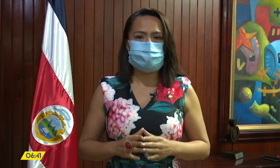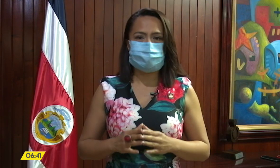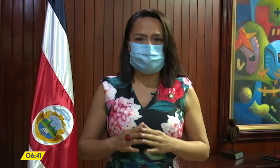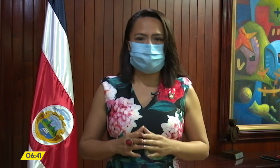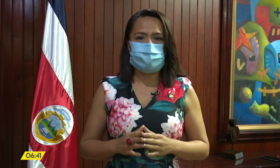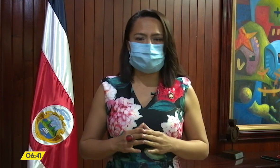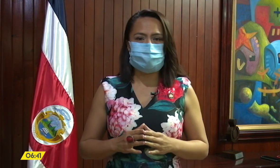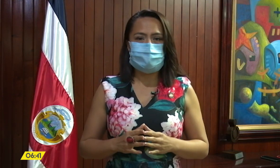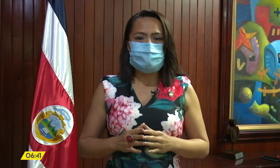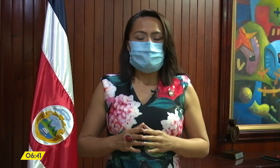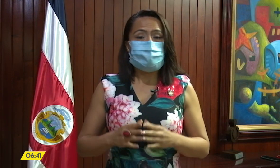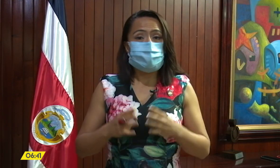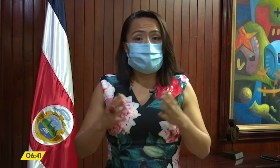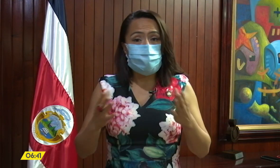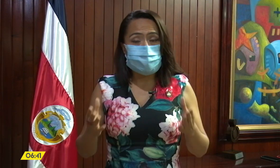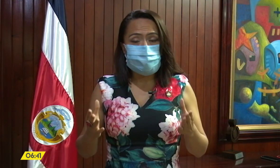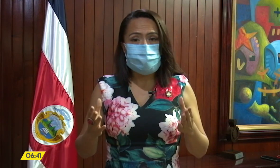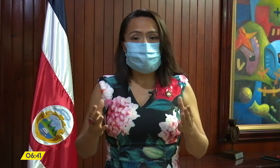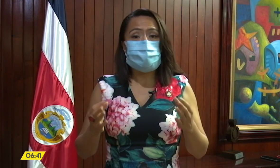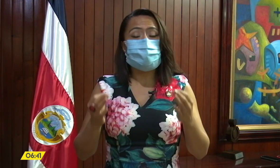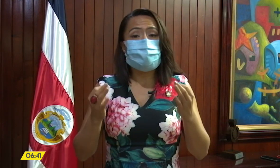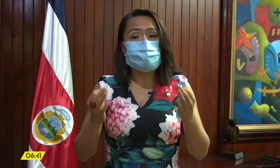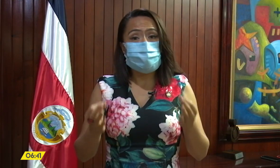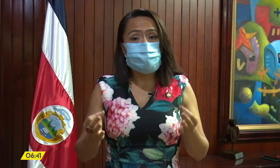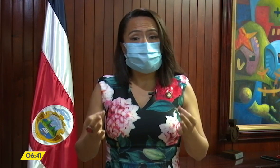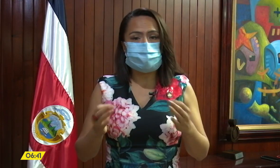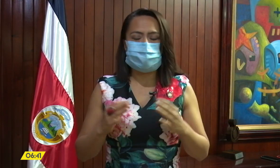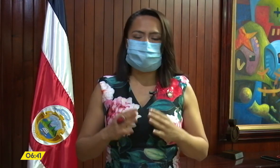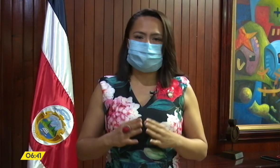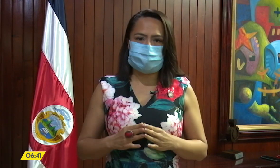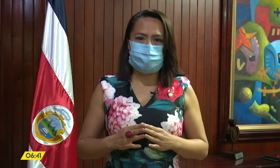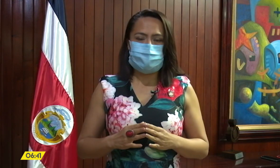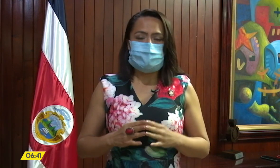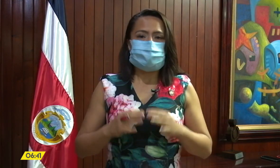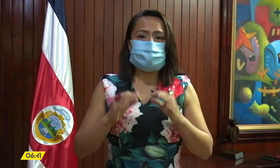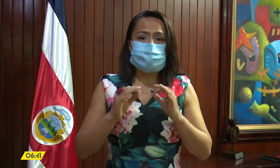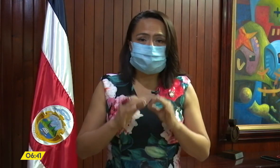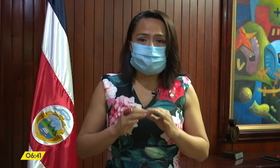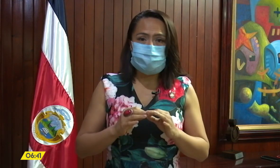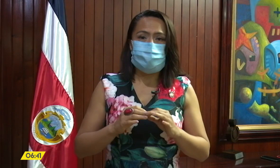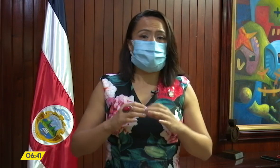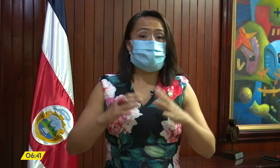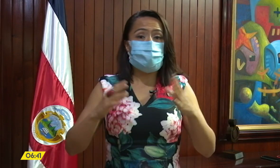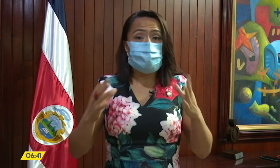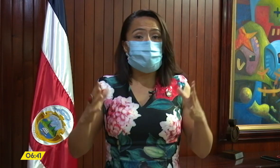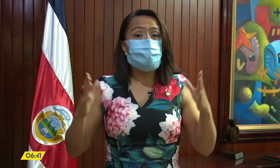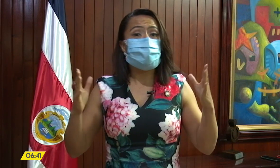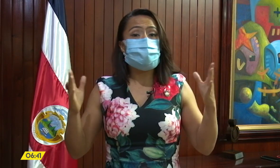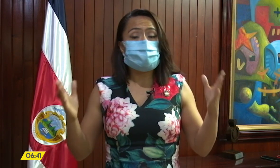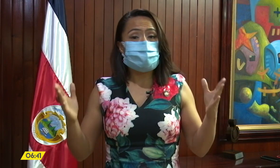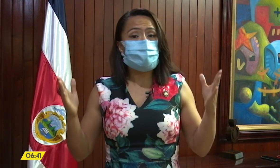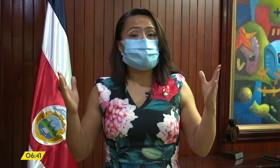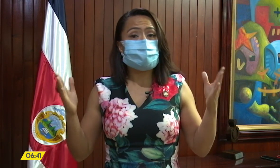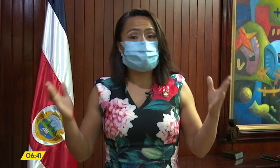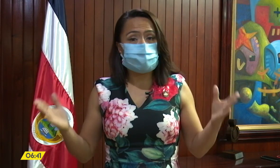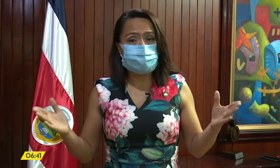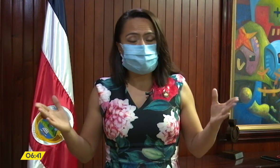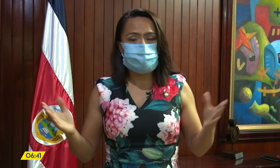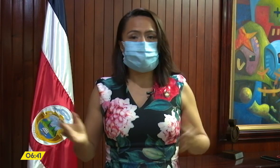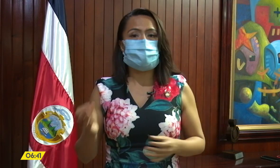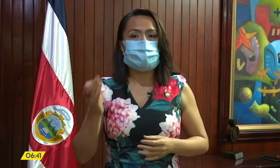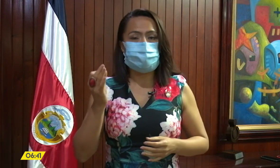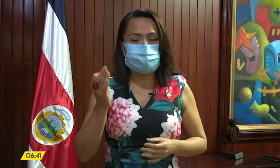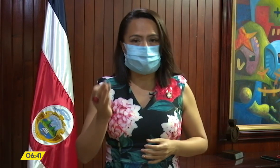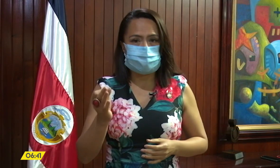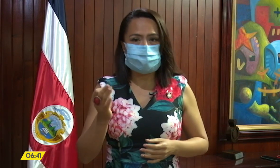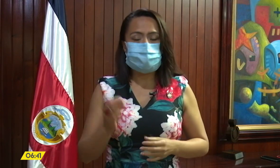sesiones extraordinarias para que con esto los diputados tengan garantía de que tendrán una sesión lo suficientemente extensa